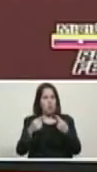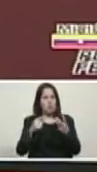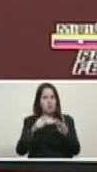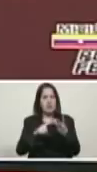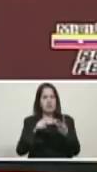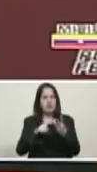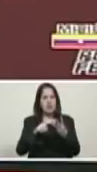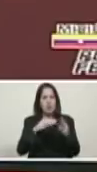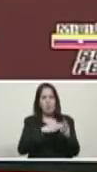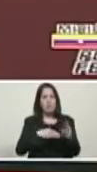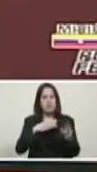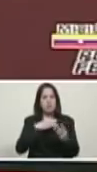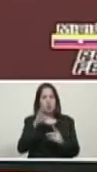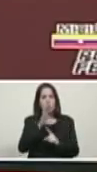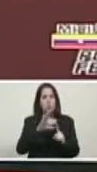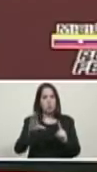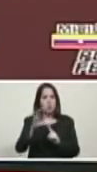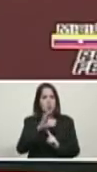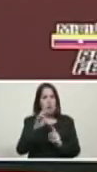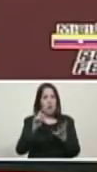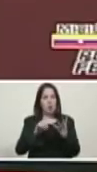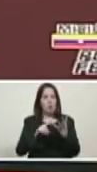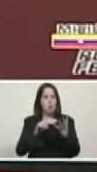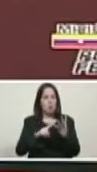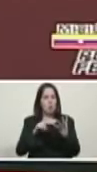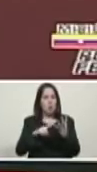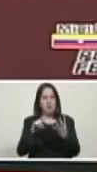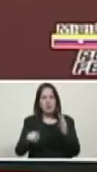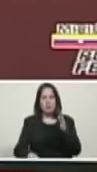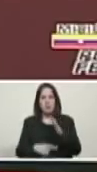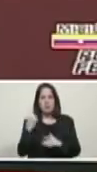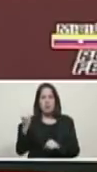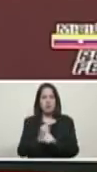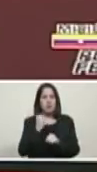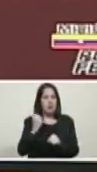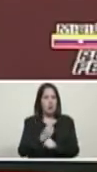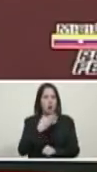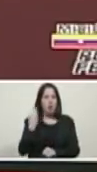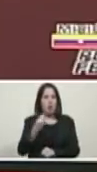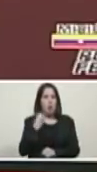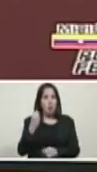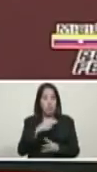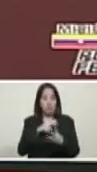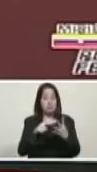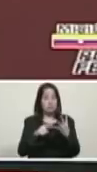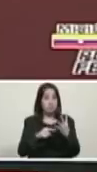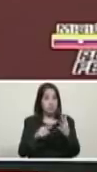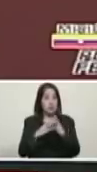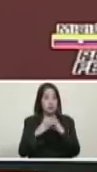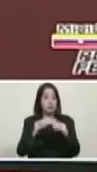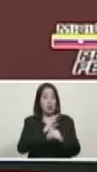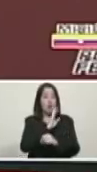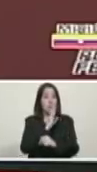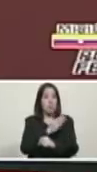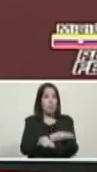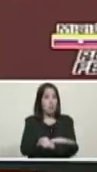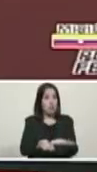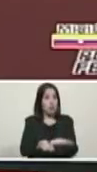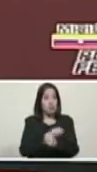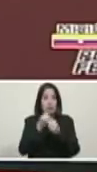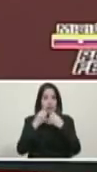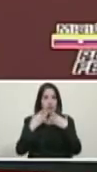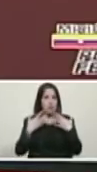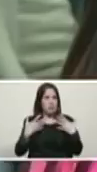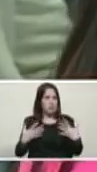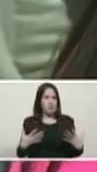cuarto la gran misión chamba juvenil con todo el poder de la bello sura